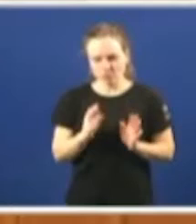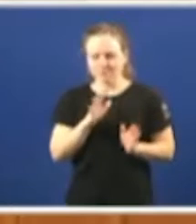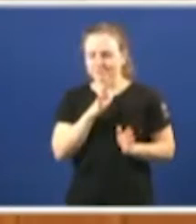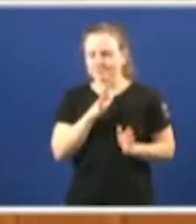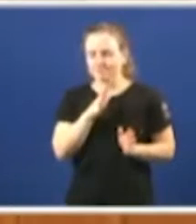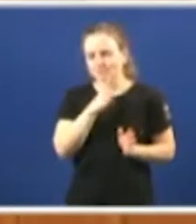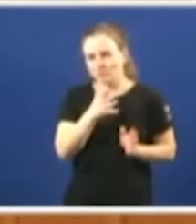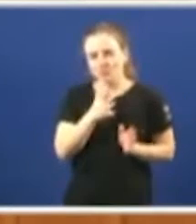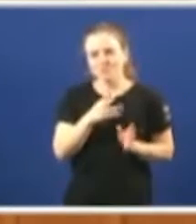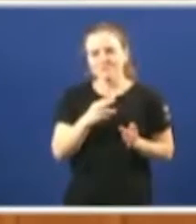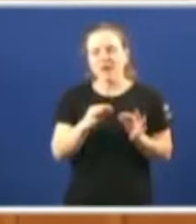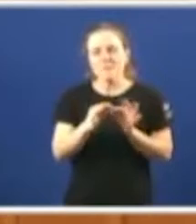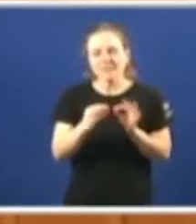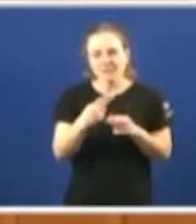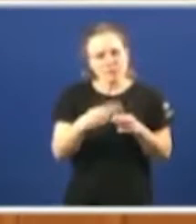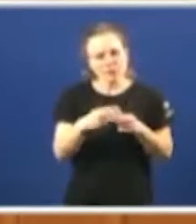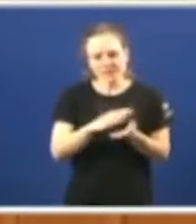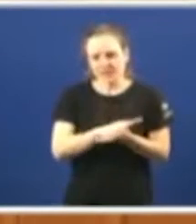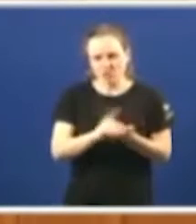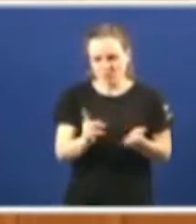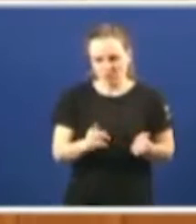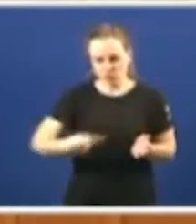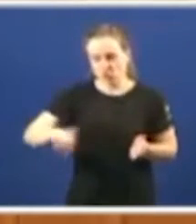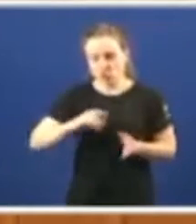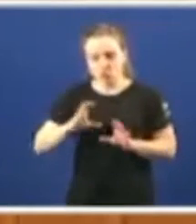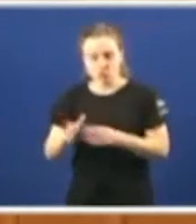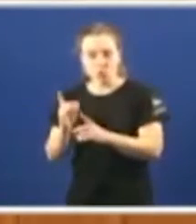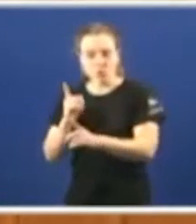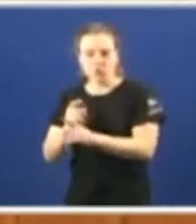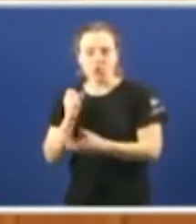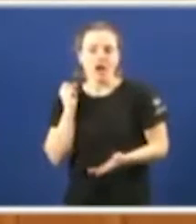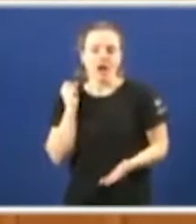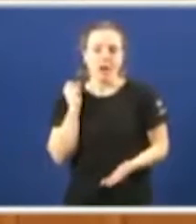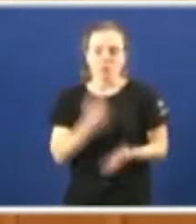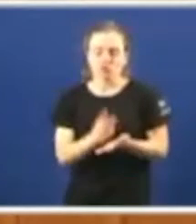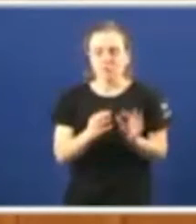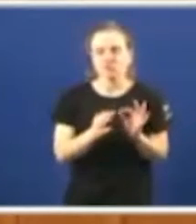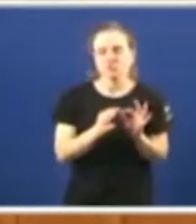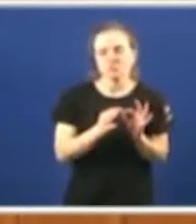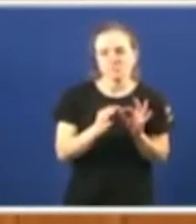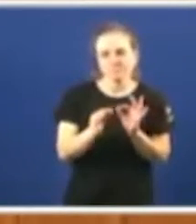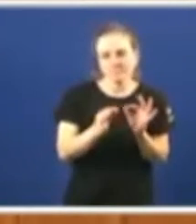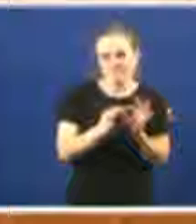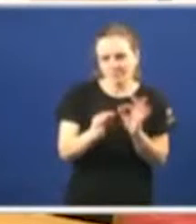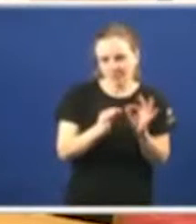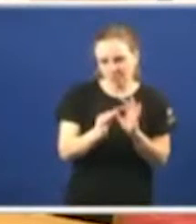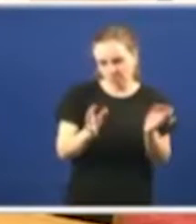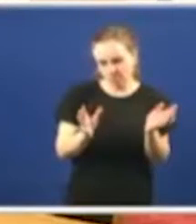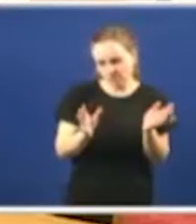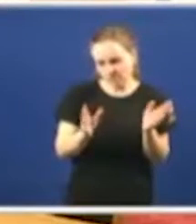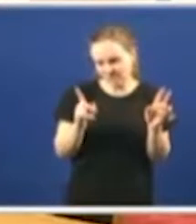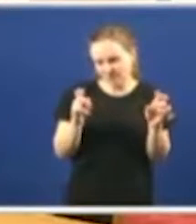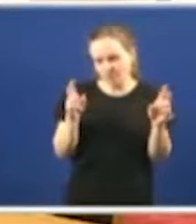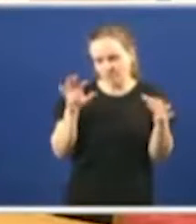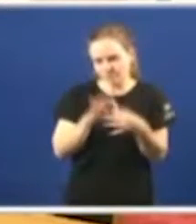políticas que neste caso apostamos dentro da oposición, só das medidas que presentamos de